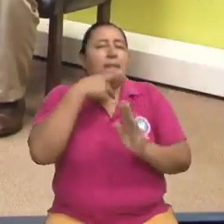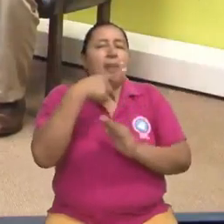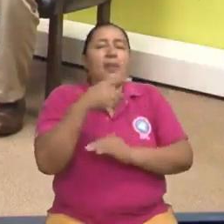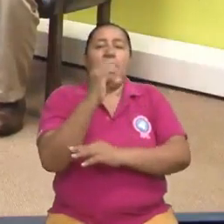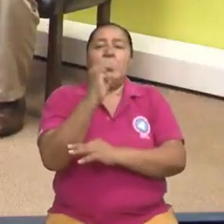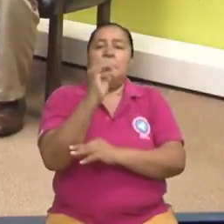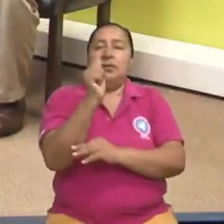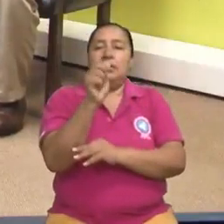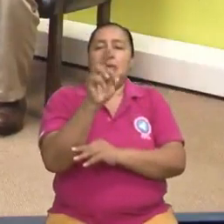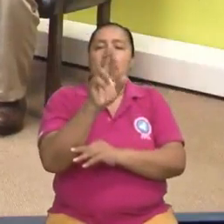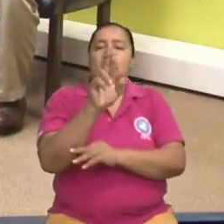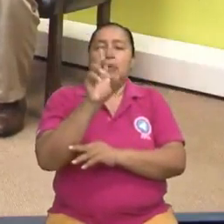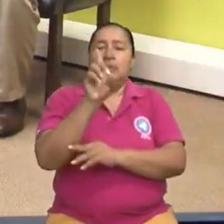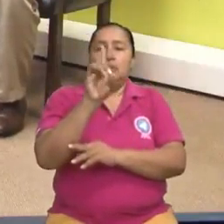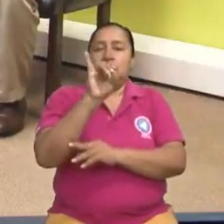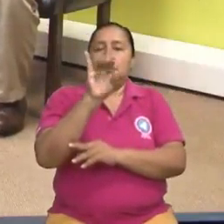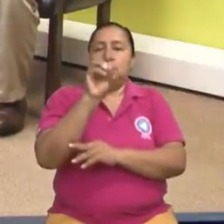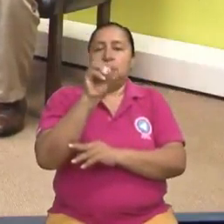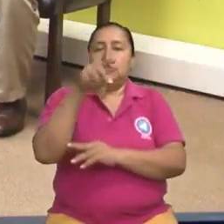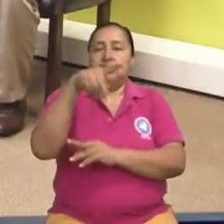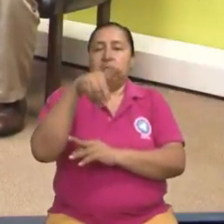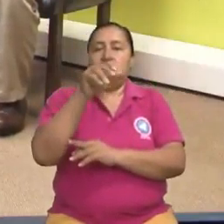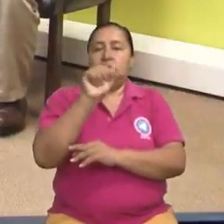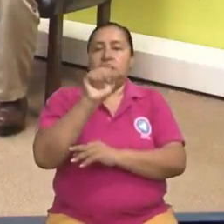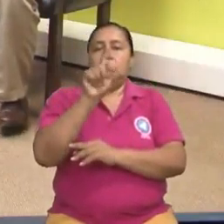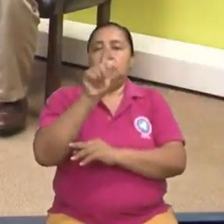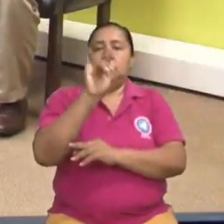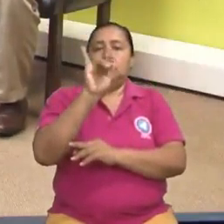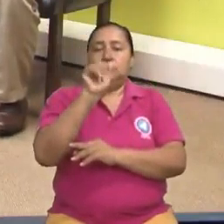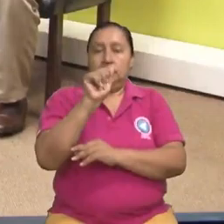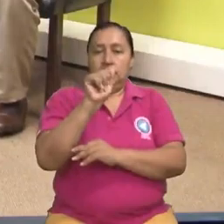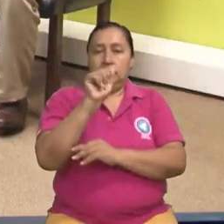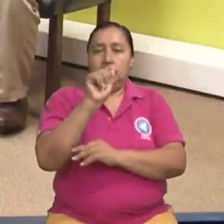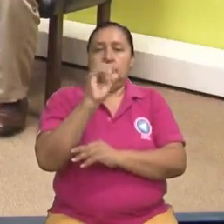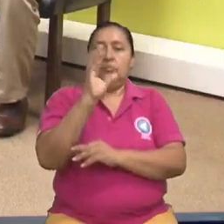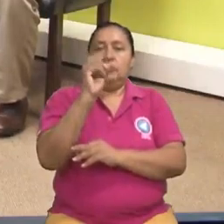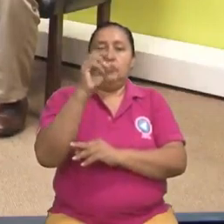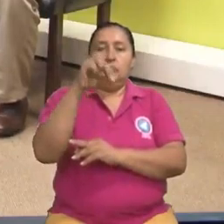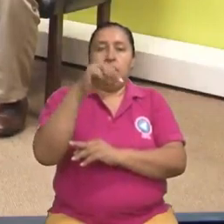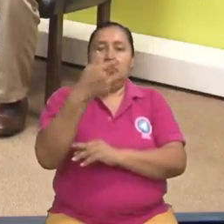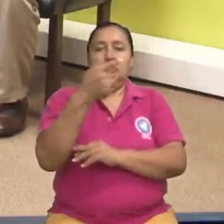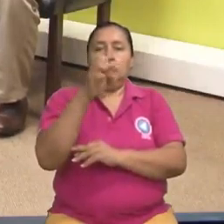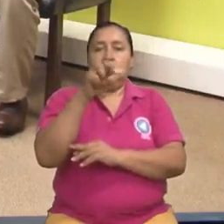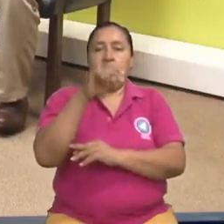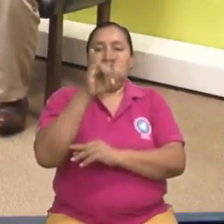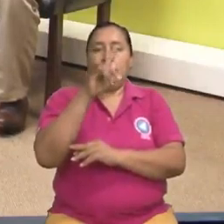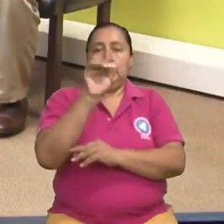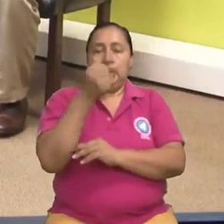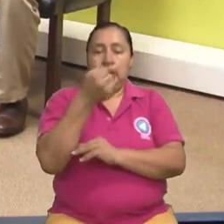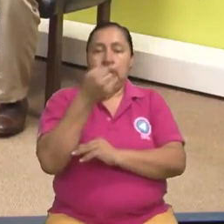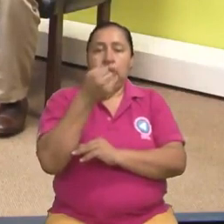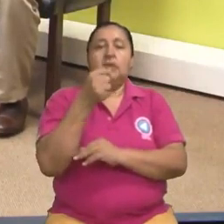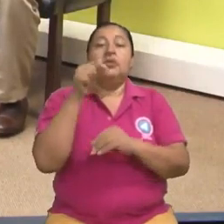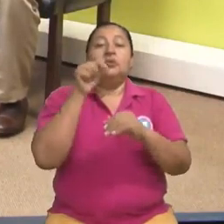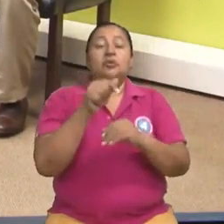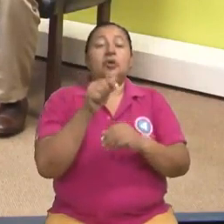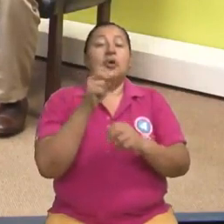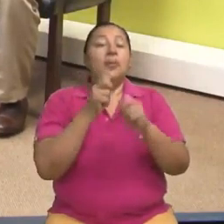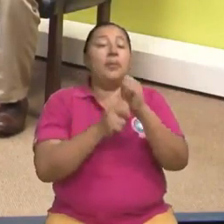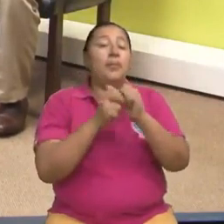que establecer una diferencia, ¿verdad? Porque las cardiopatías congénitas, estamos hablando de las cardiopatías que se